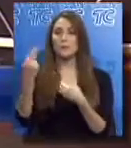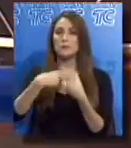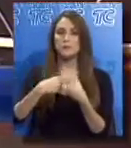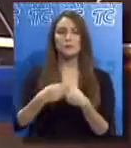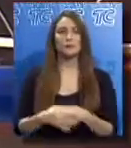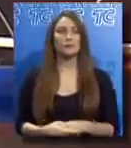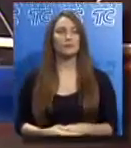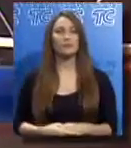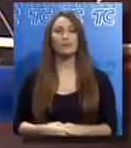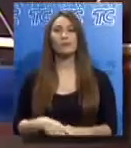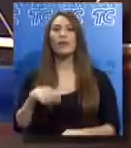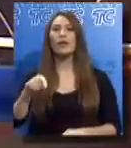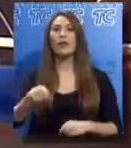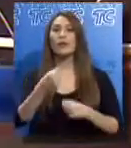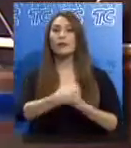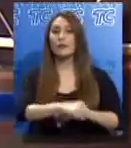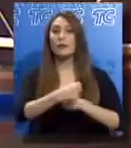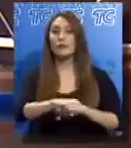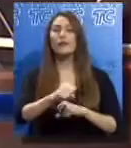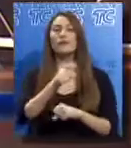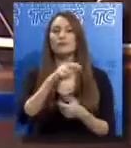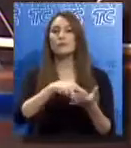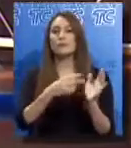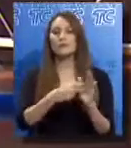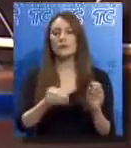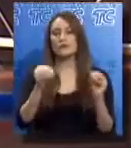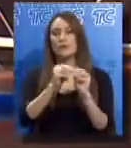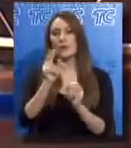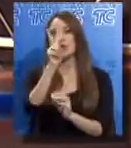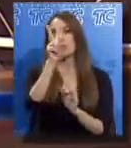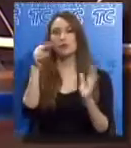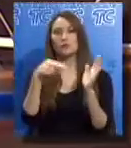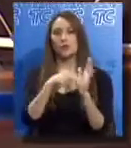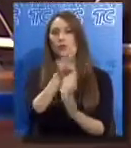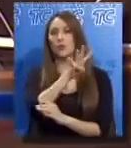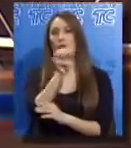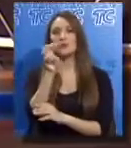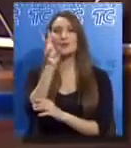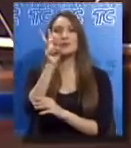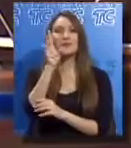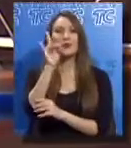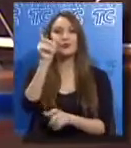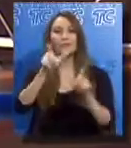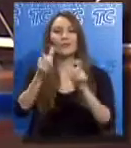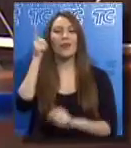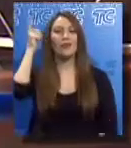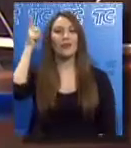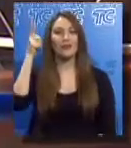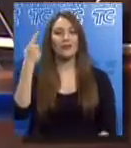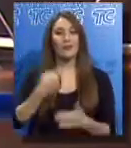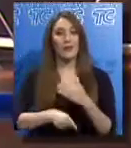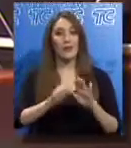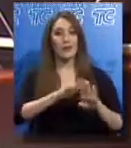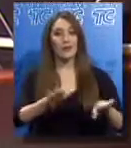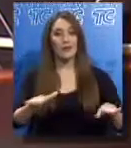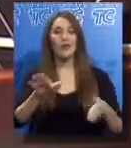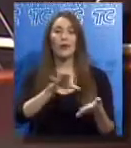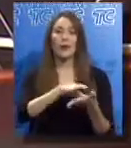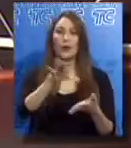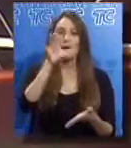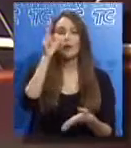Estos talleres permitieron capacitar de manera directa a 2.468 líderes entre estudiantes